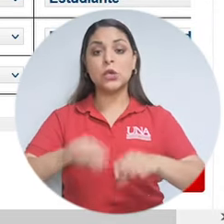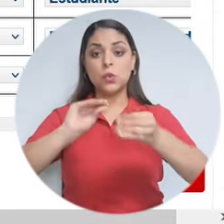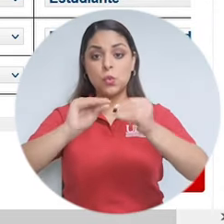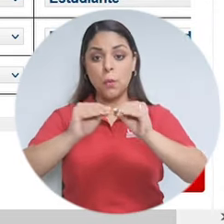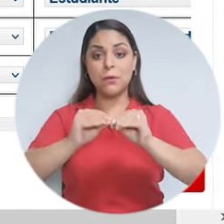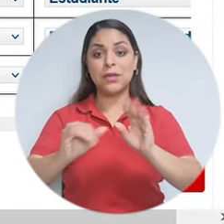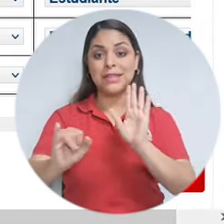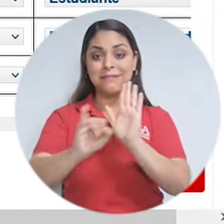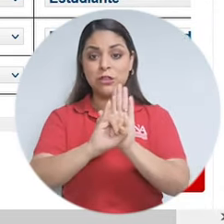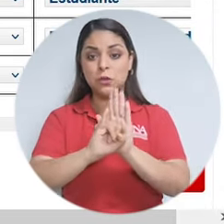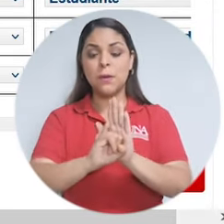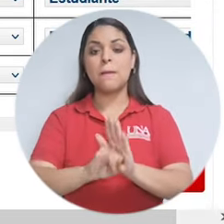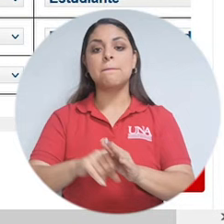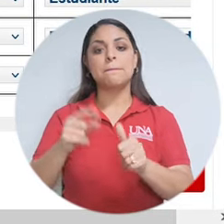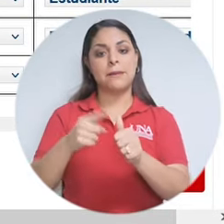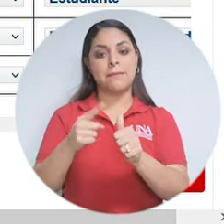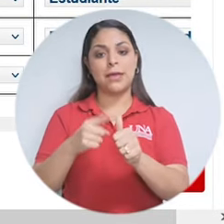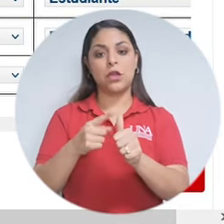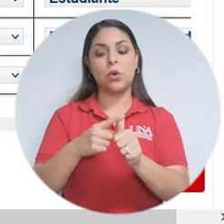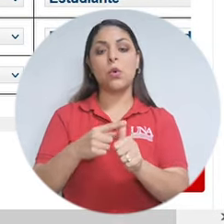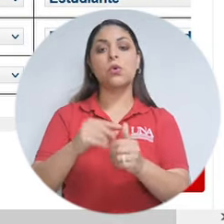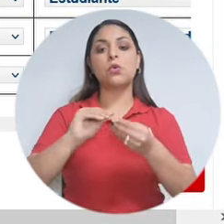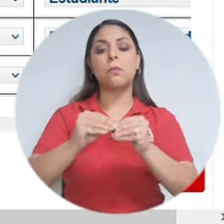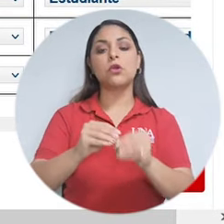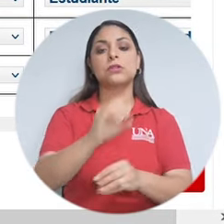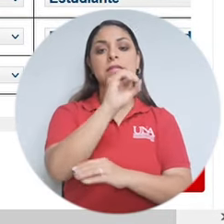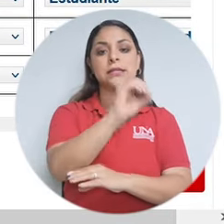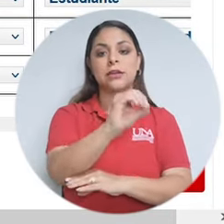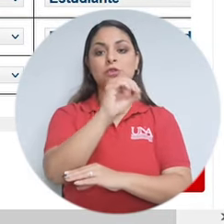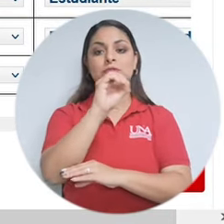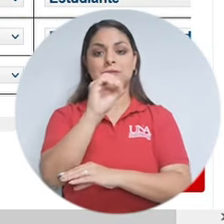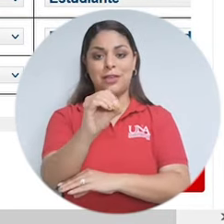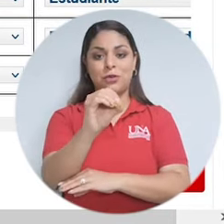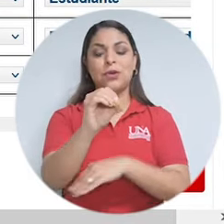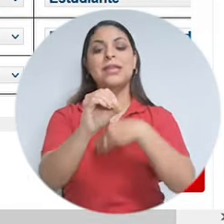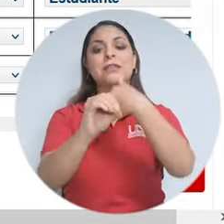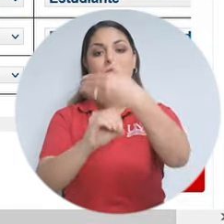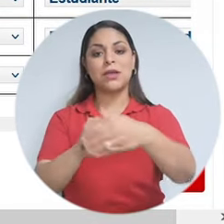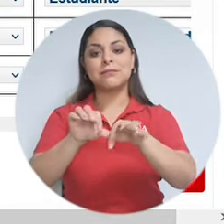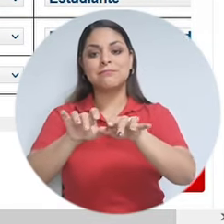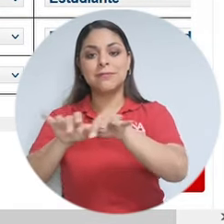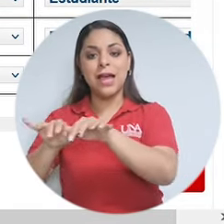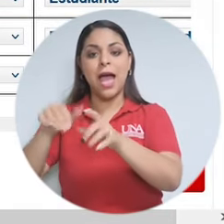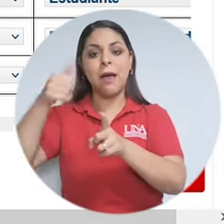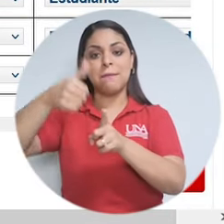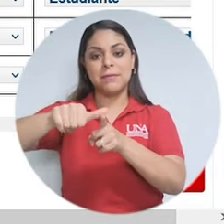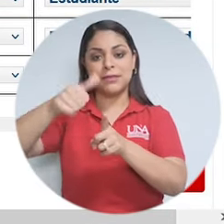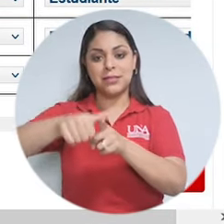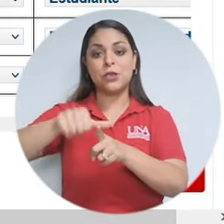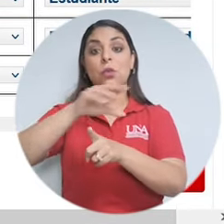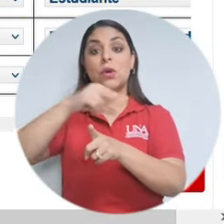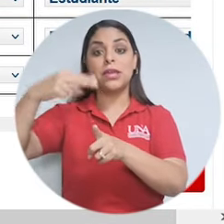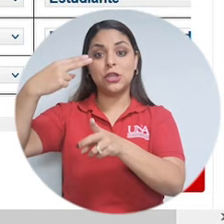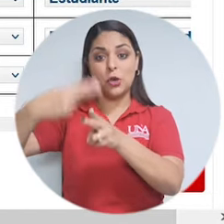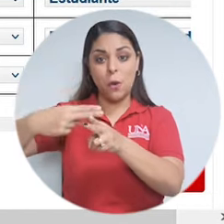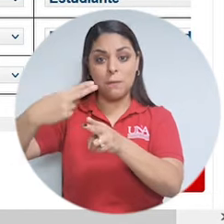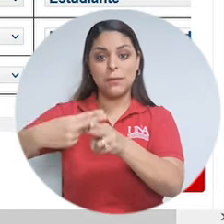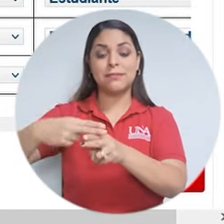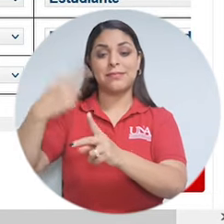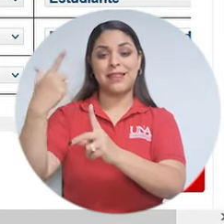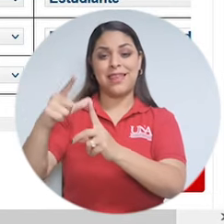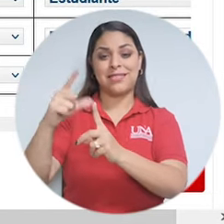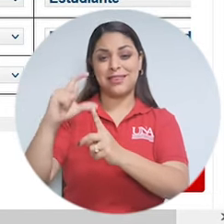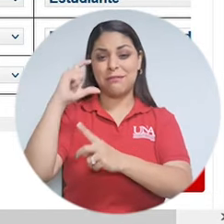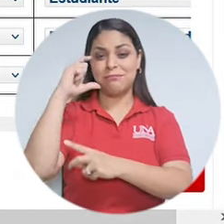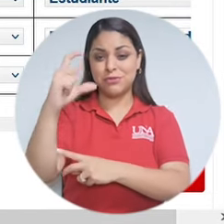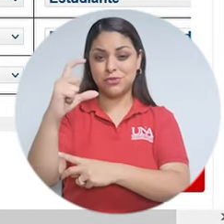de identificación el número 00 y proceda a digitar los apellidos y el nombre en letra mayúscula